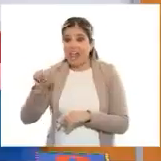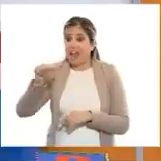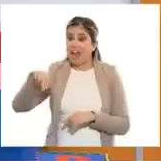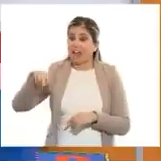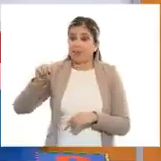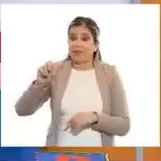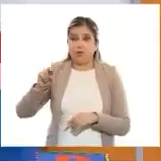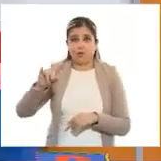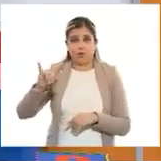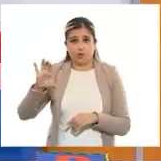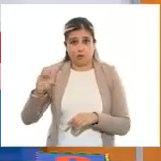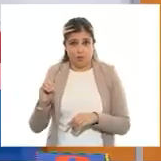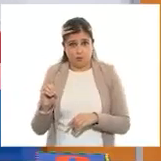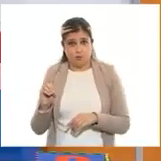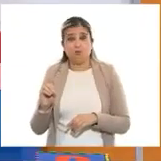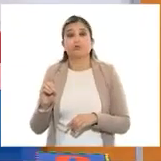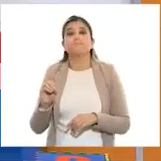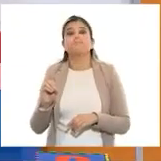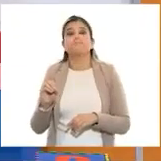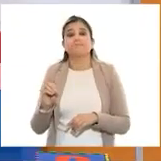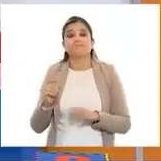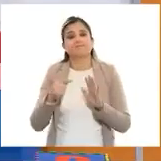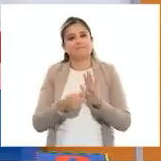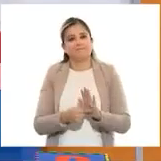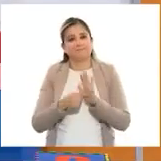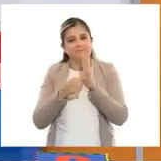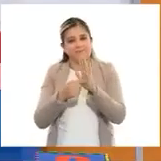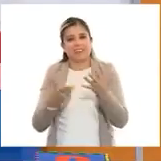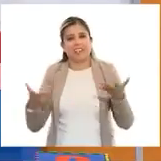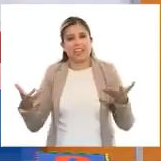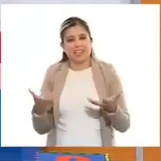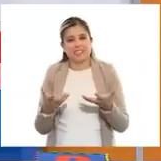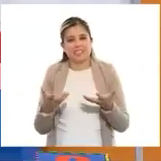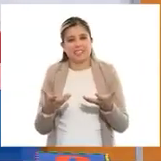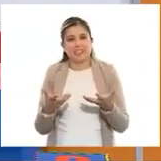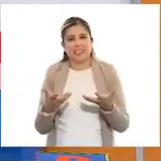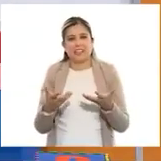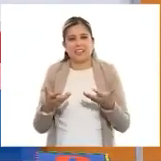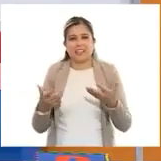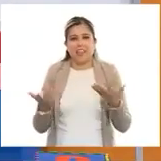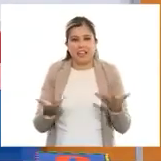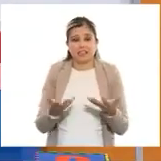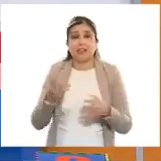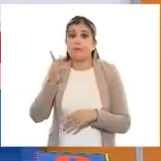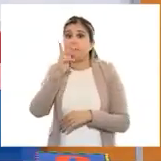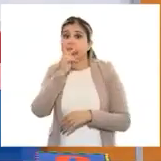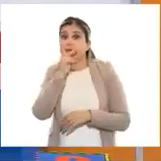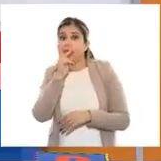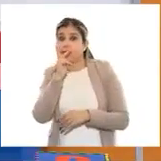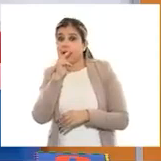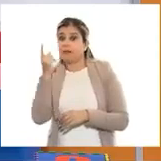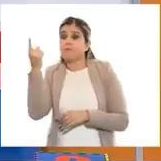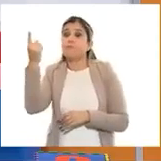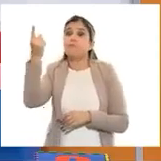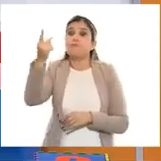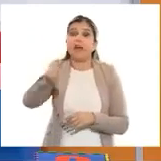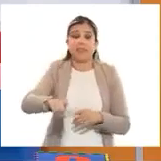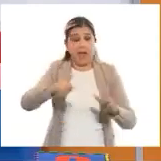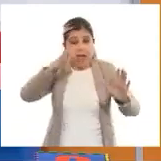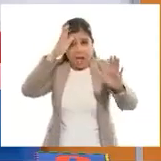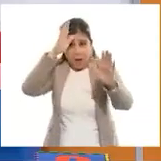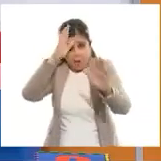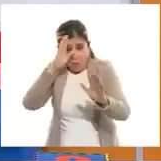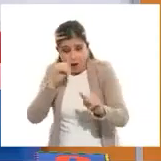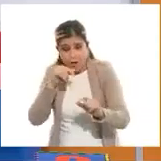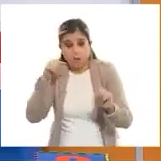Antonio nos va a mostrar si está realizando o no su actividad. Su papá menciona que llegaron al acuerdo de